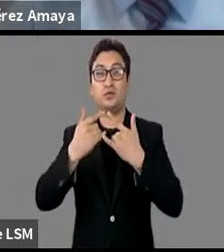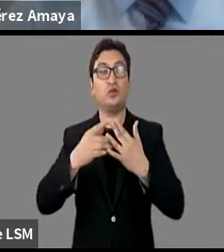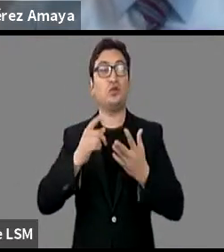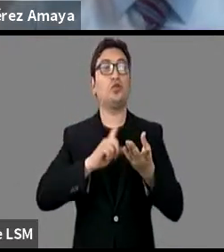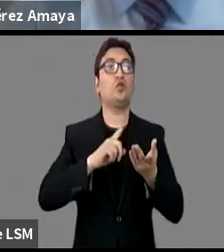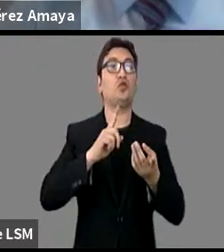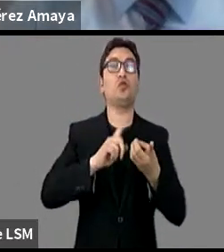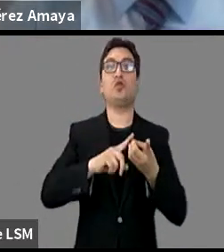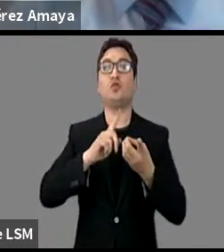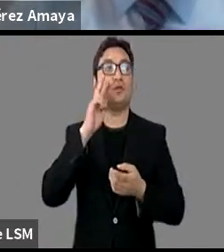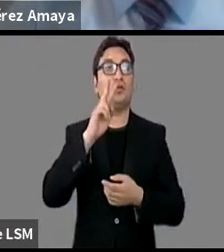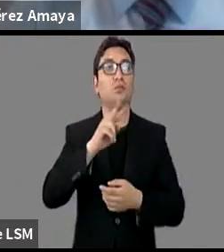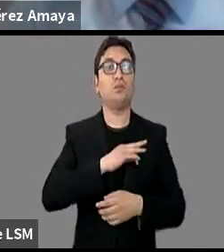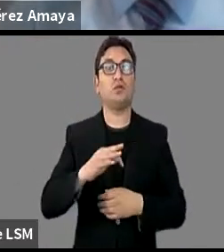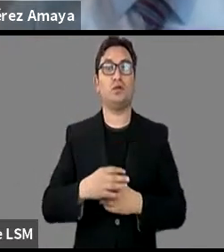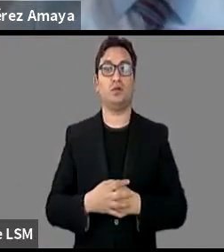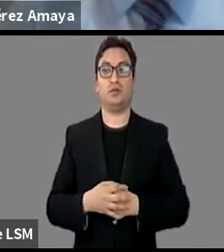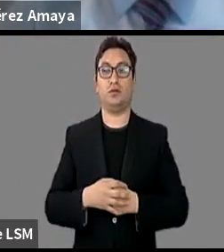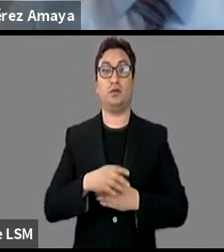de México?